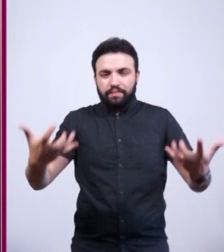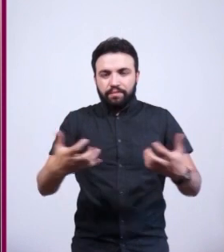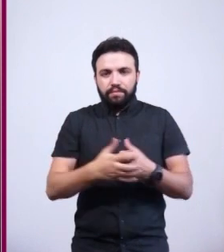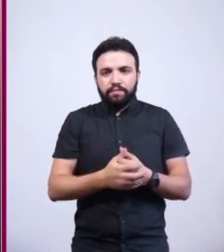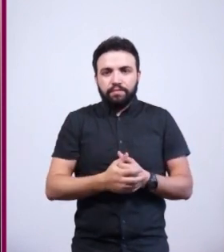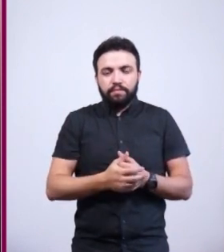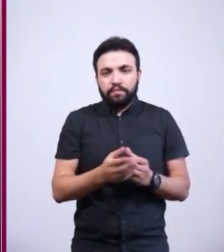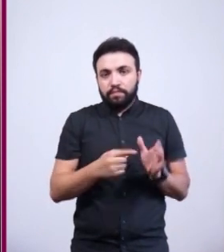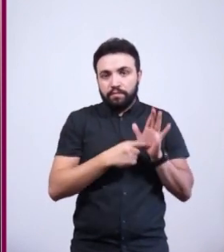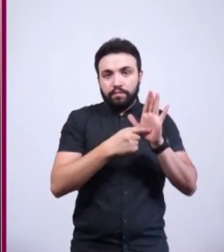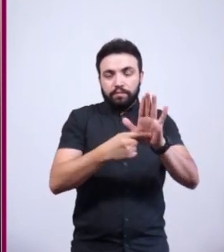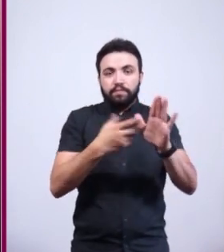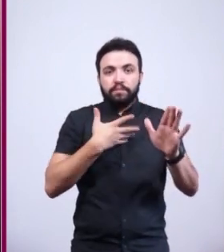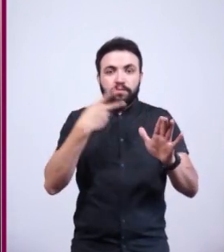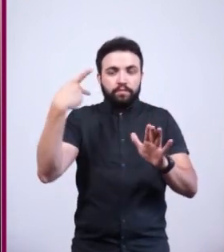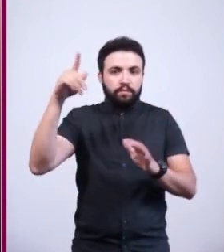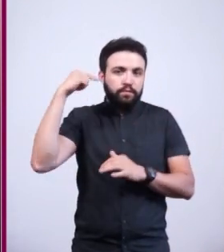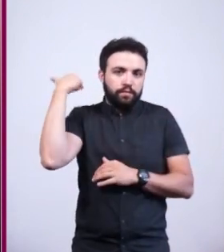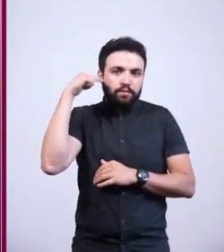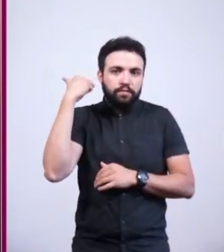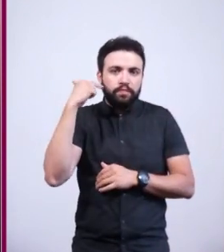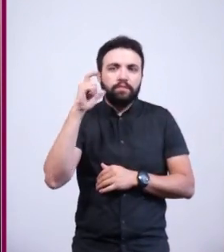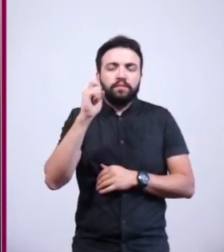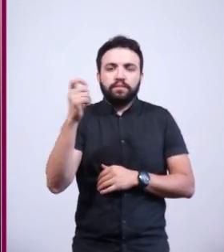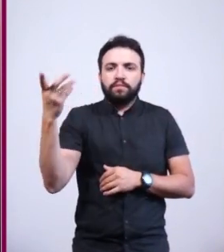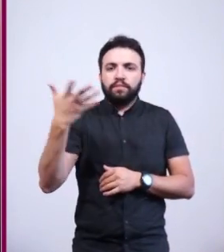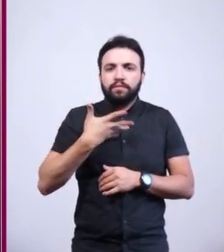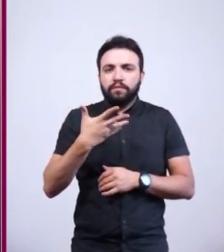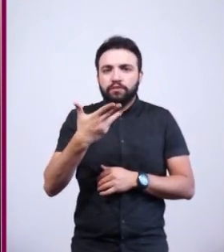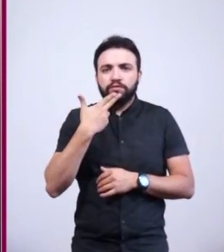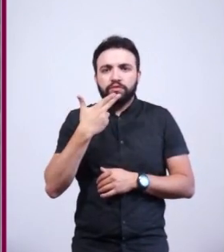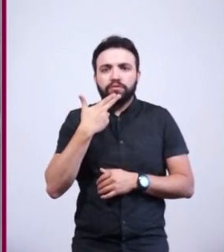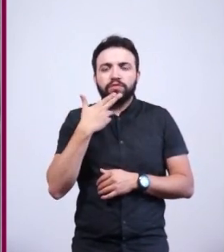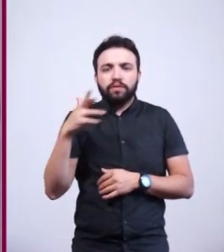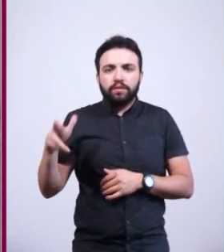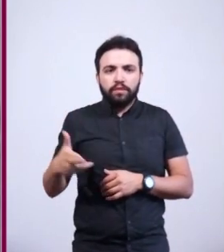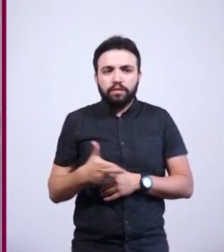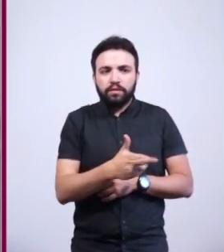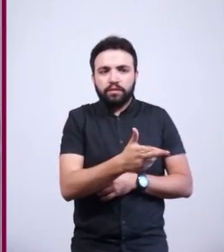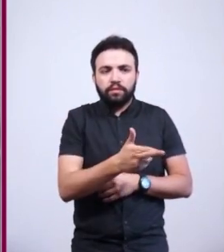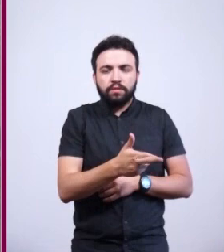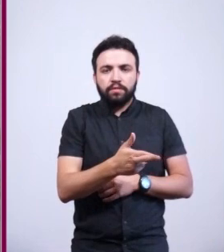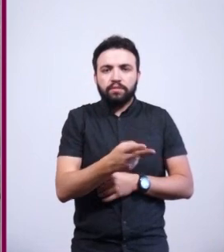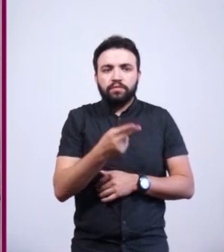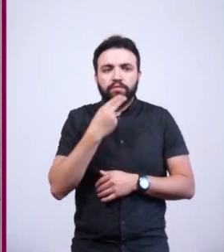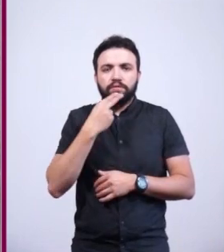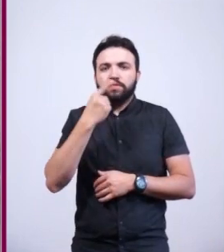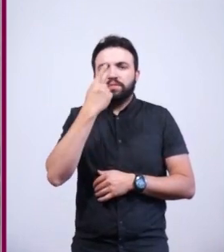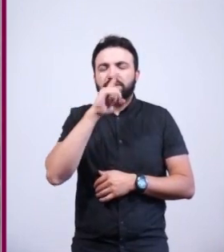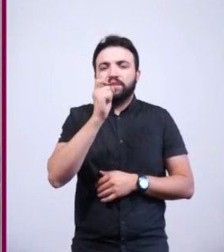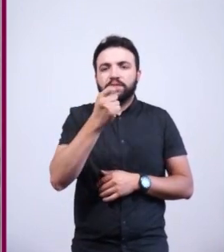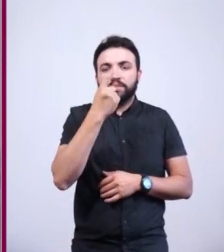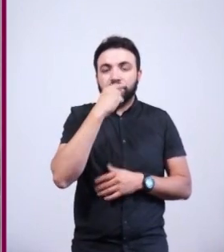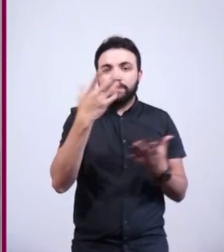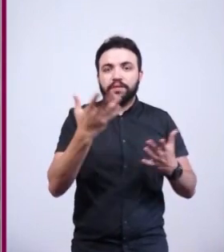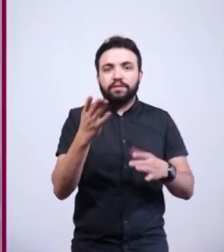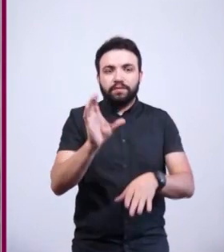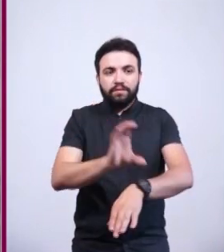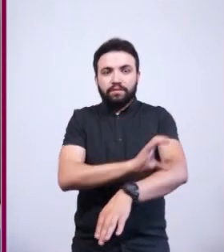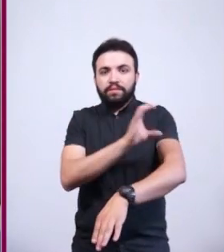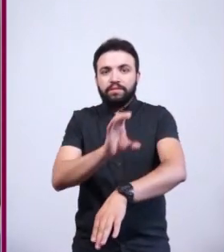experiencia Guadalajara, en donde se usaba el agua del río San Juan de Dios y Atemajac para hacer la energía,